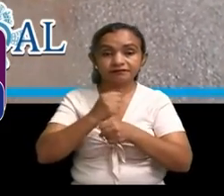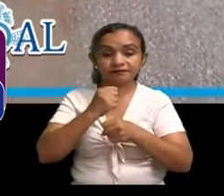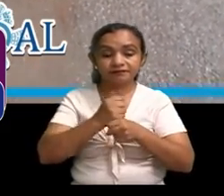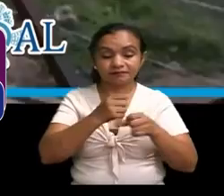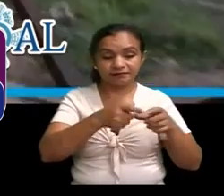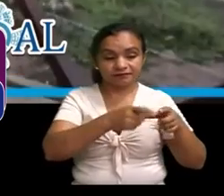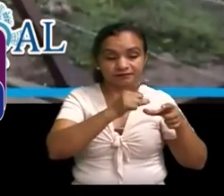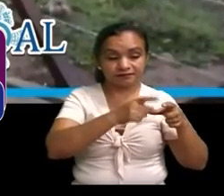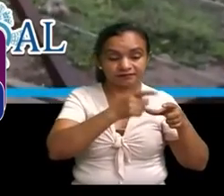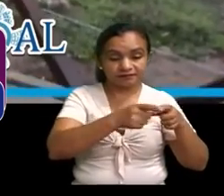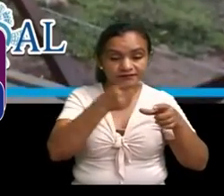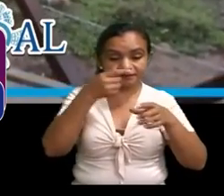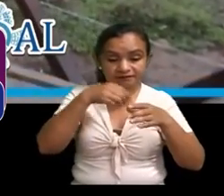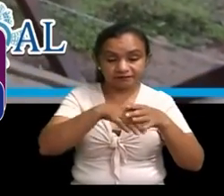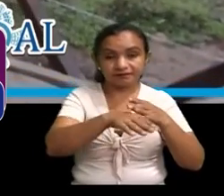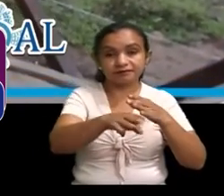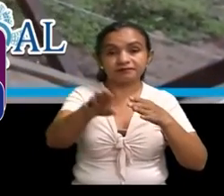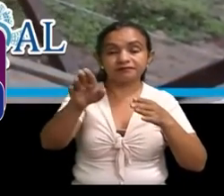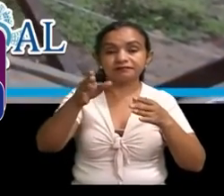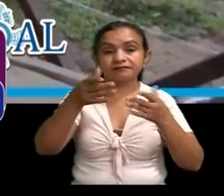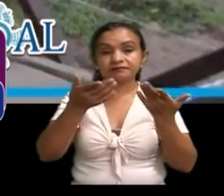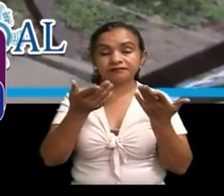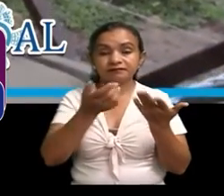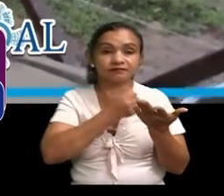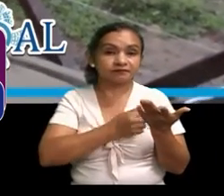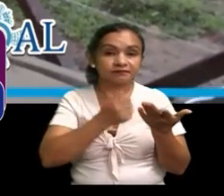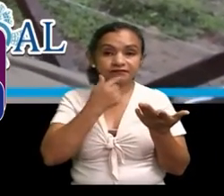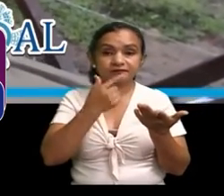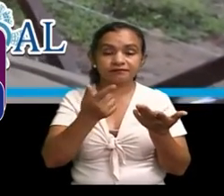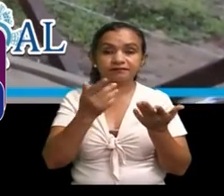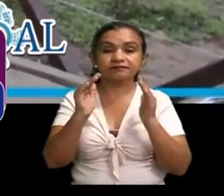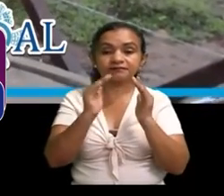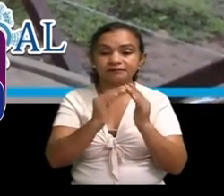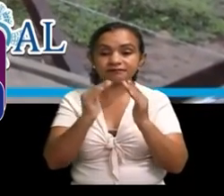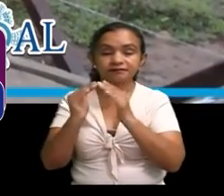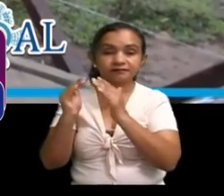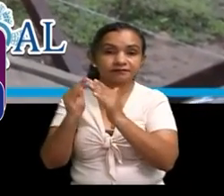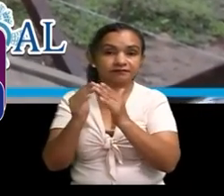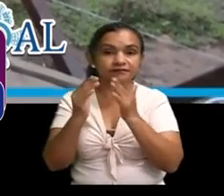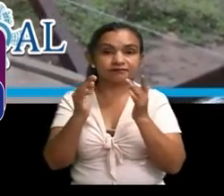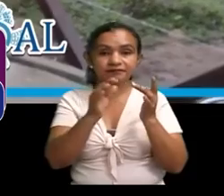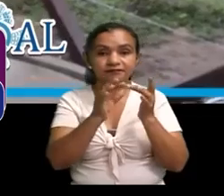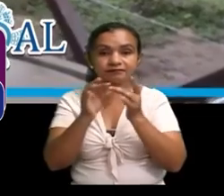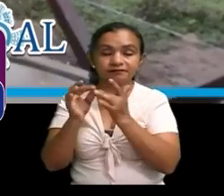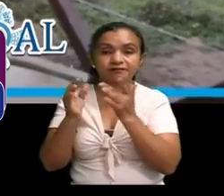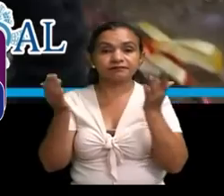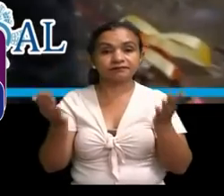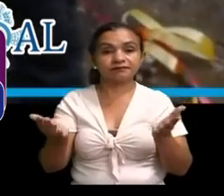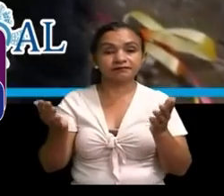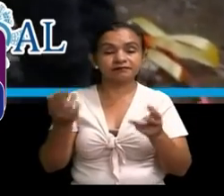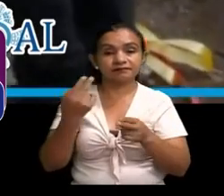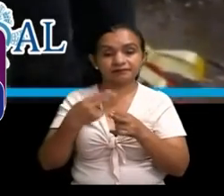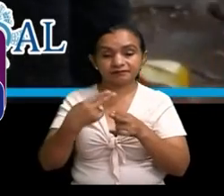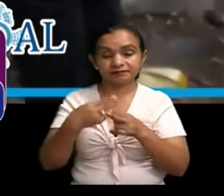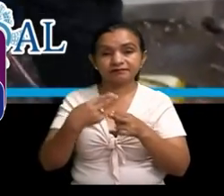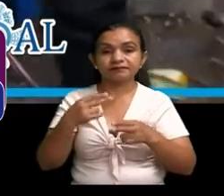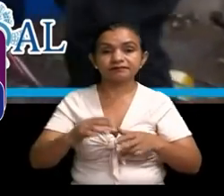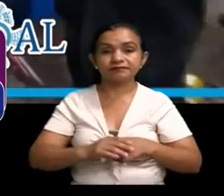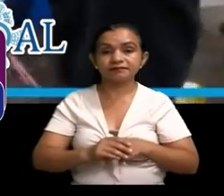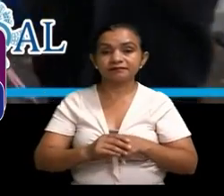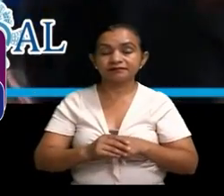alcantarillado con ese los sistemas condominiales que se le llaman, entonces que es